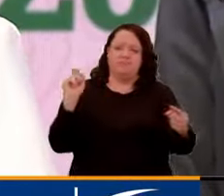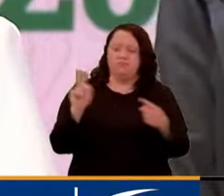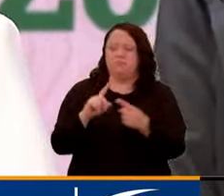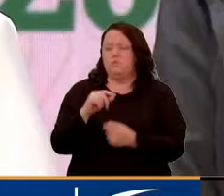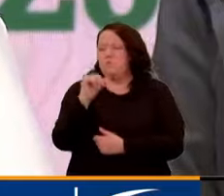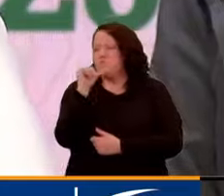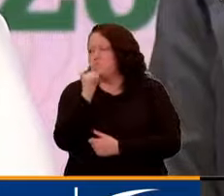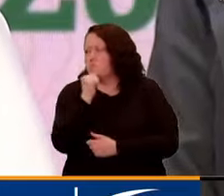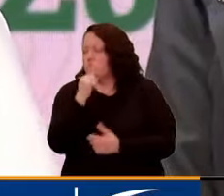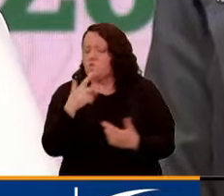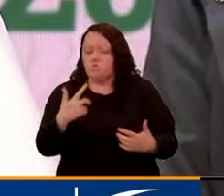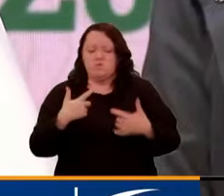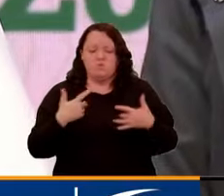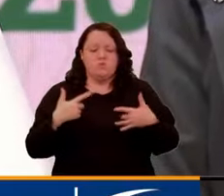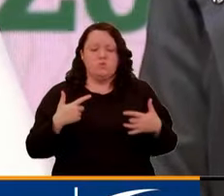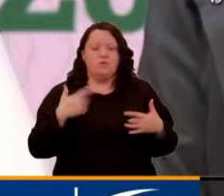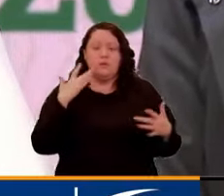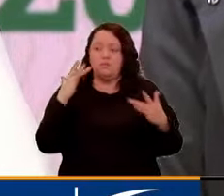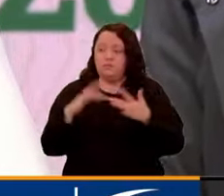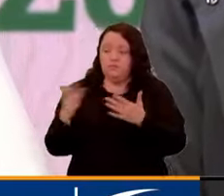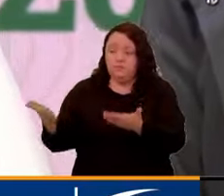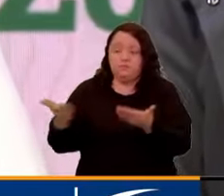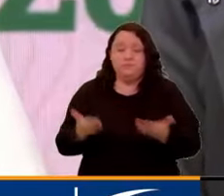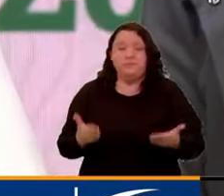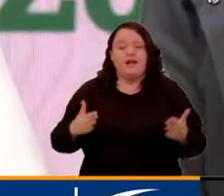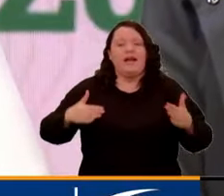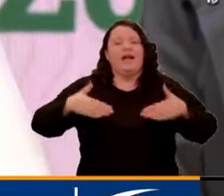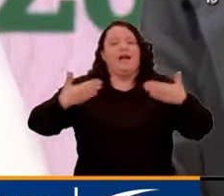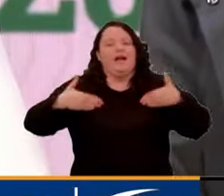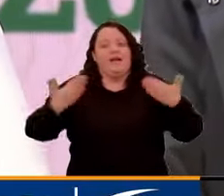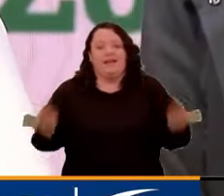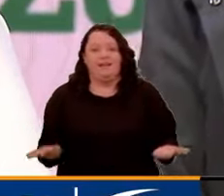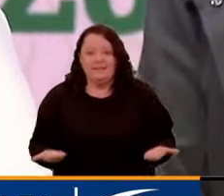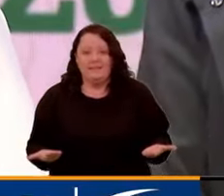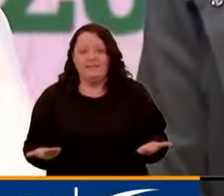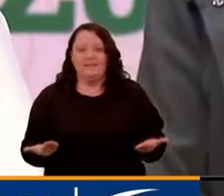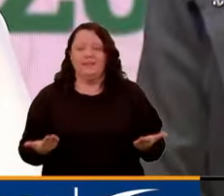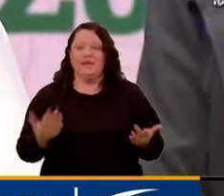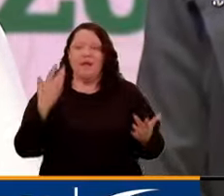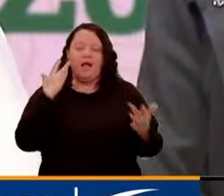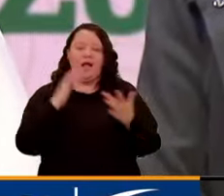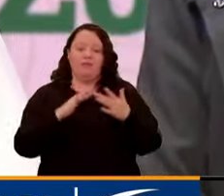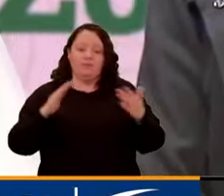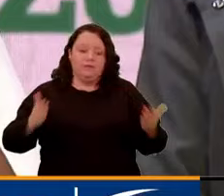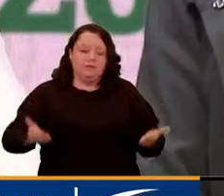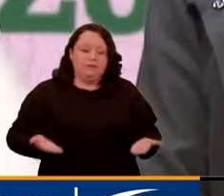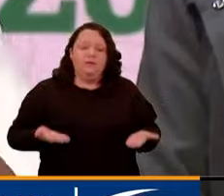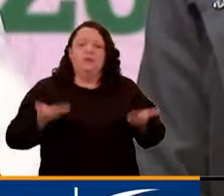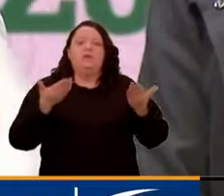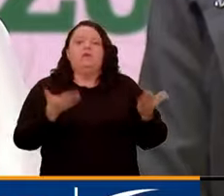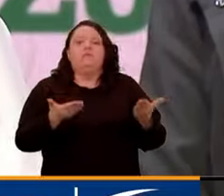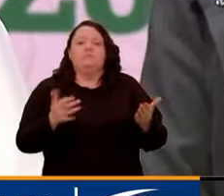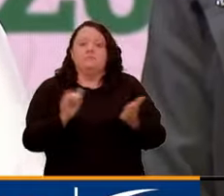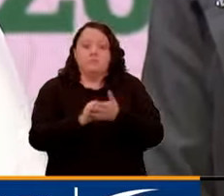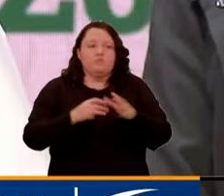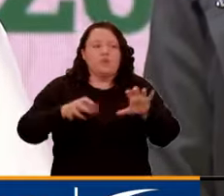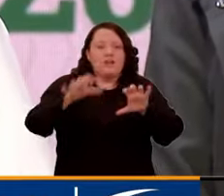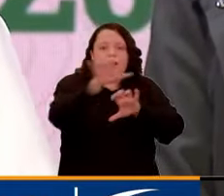sufrido pueda tener un momento de alegría y pueda plantearse de esa convergencia